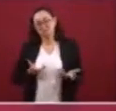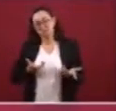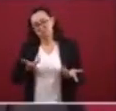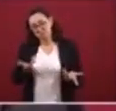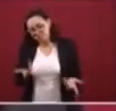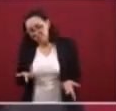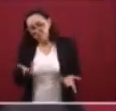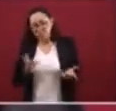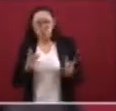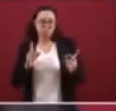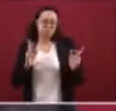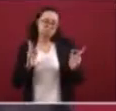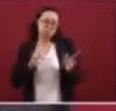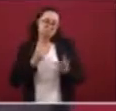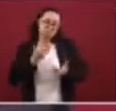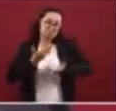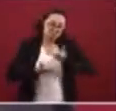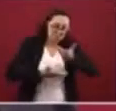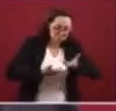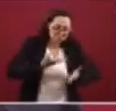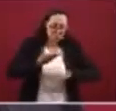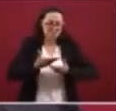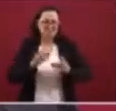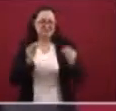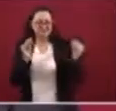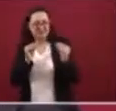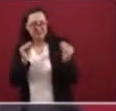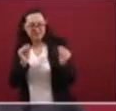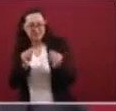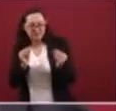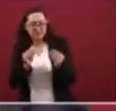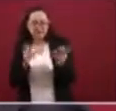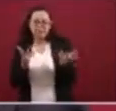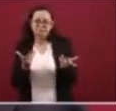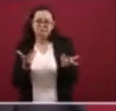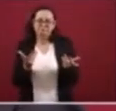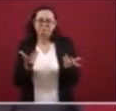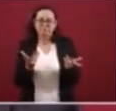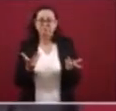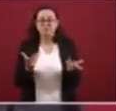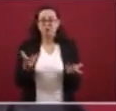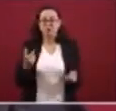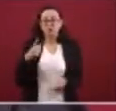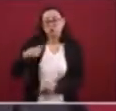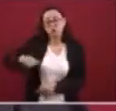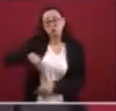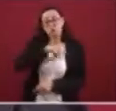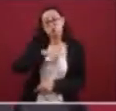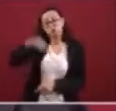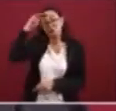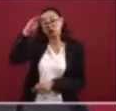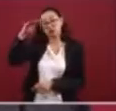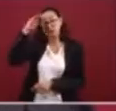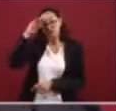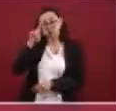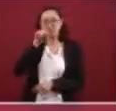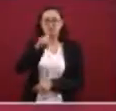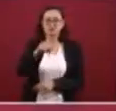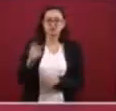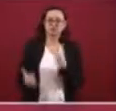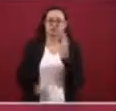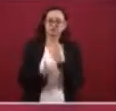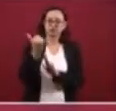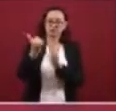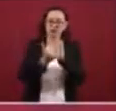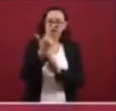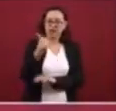porque según nosotros, se abusó en unos contratos de construcción